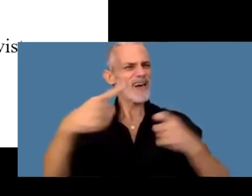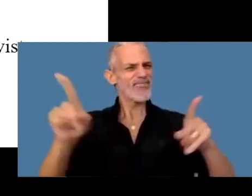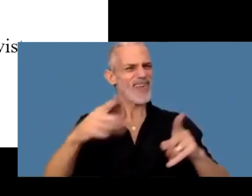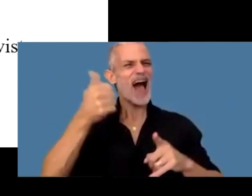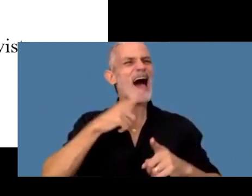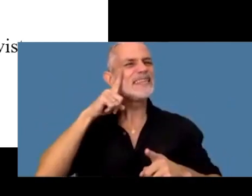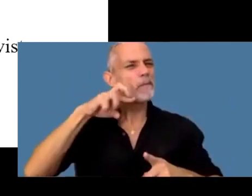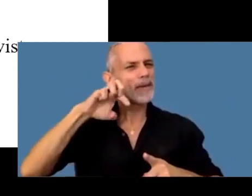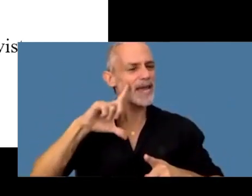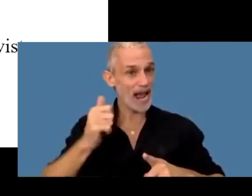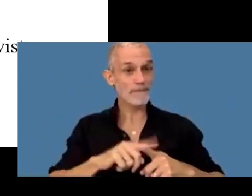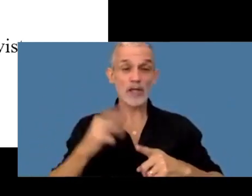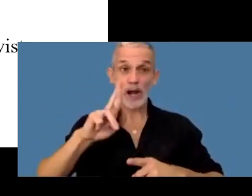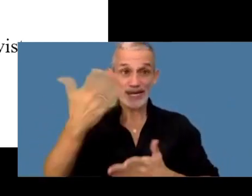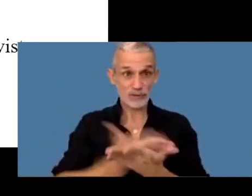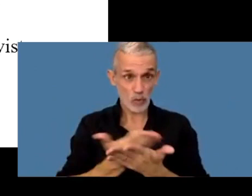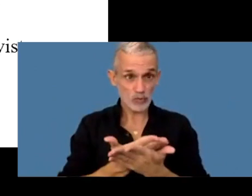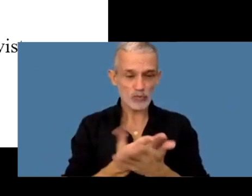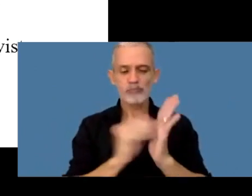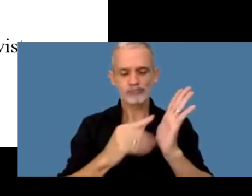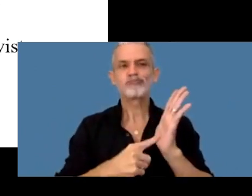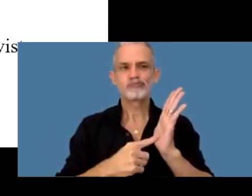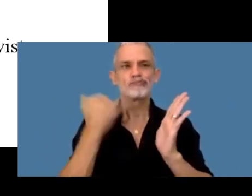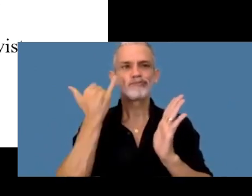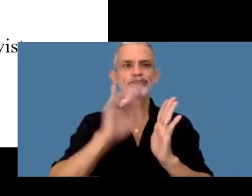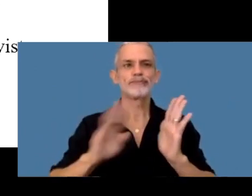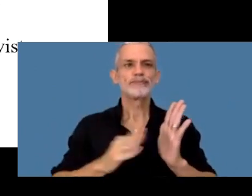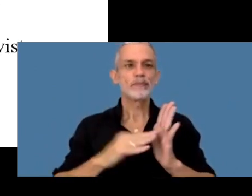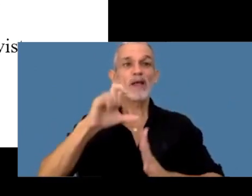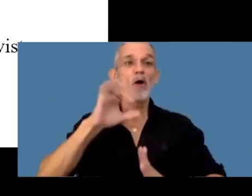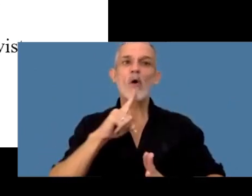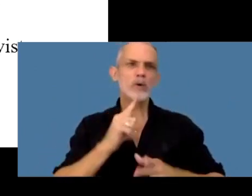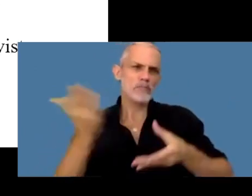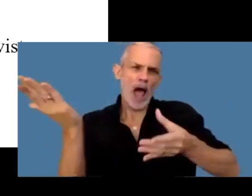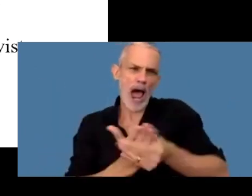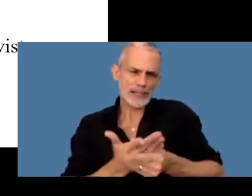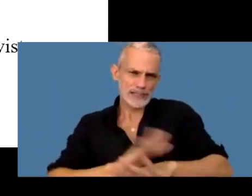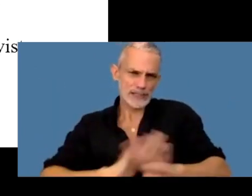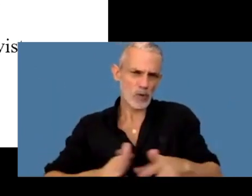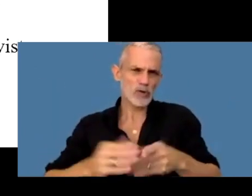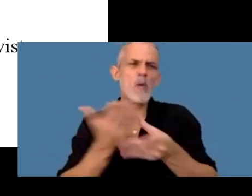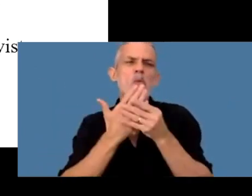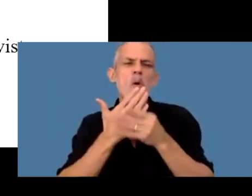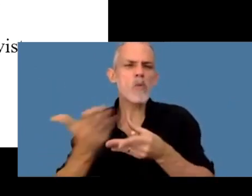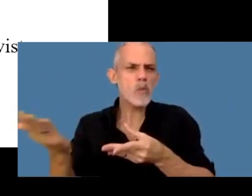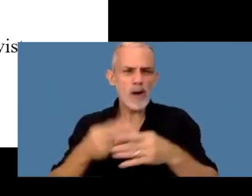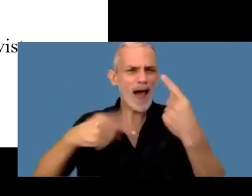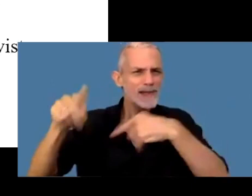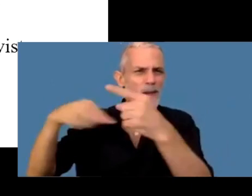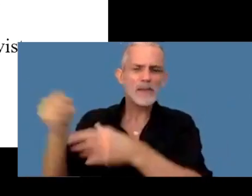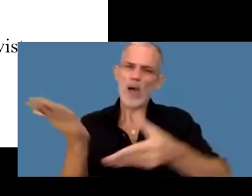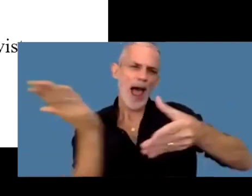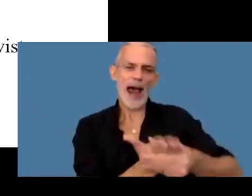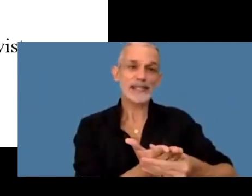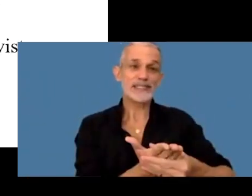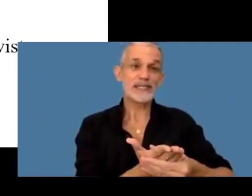resolución directamente lo que plantea es el envío a archivo de todas las actuaciones y tendrán que volver a iniciar el